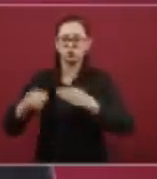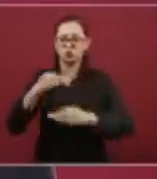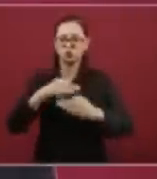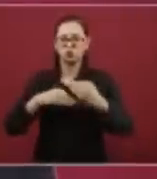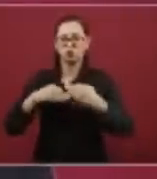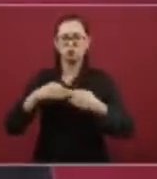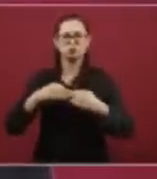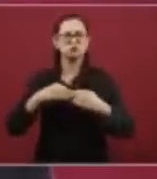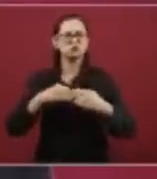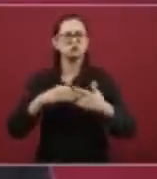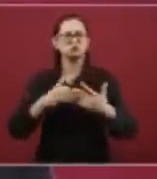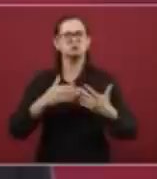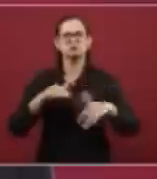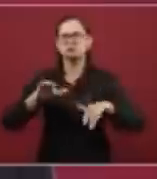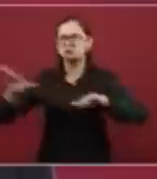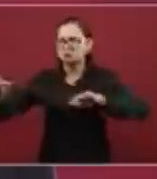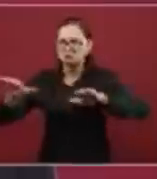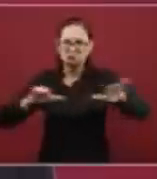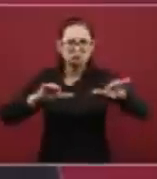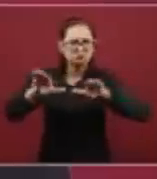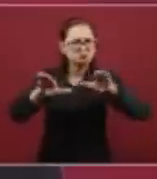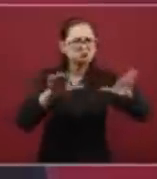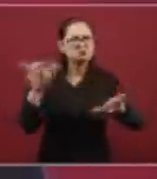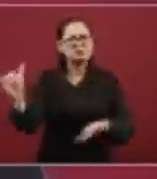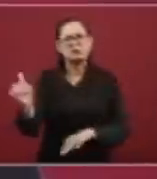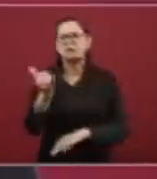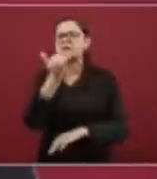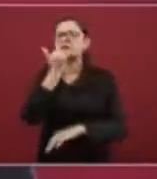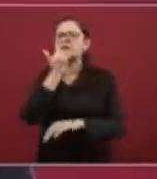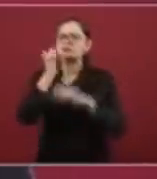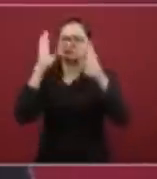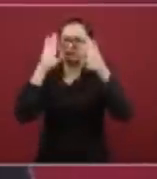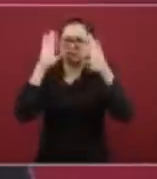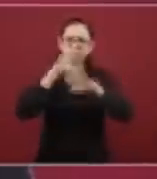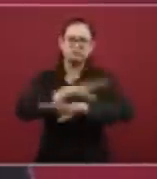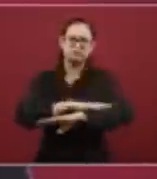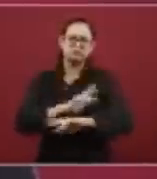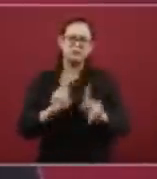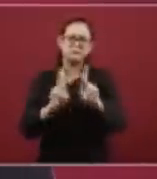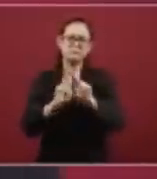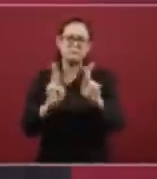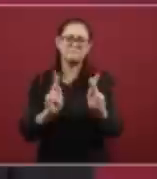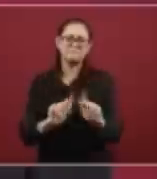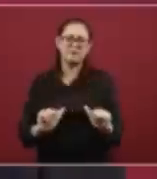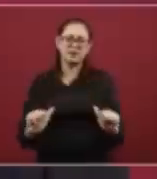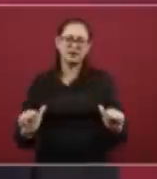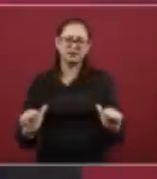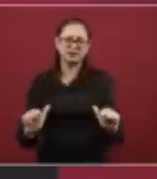pedir perdón y reconciliarnos, porque vamos